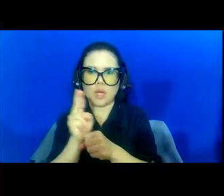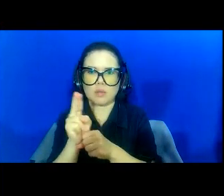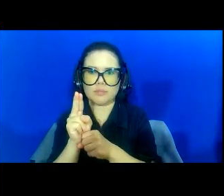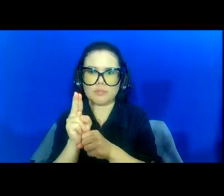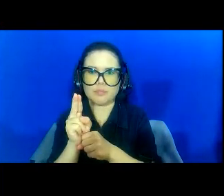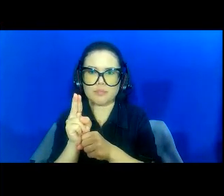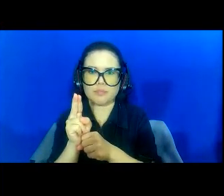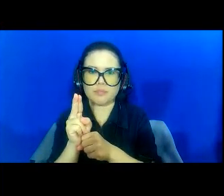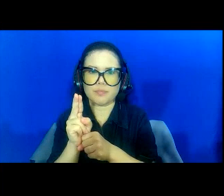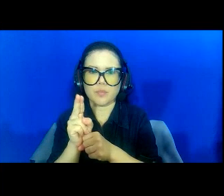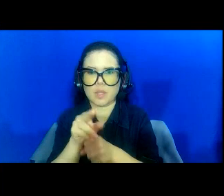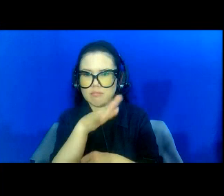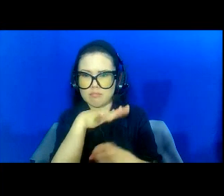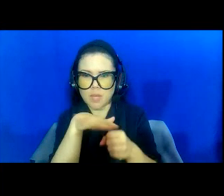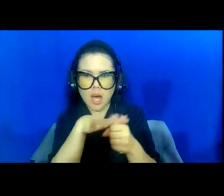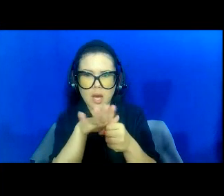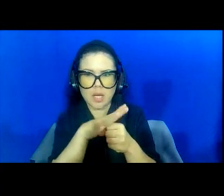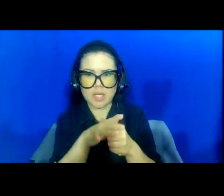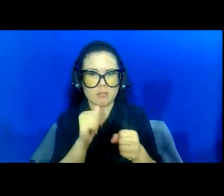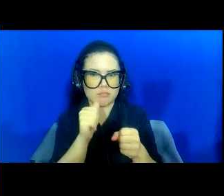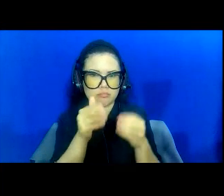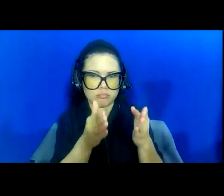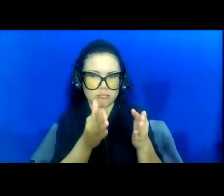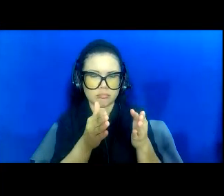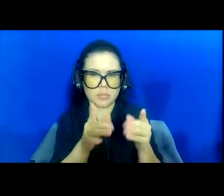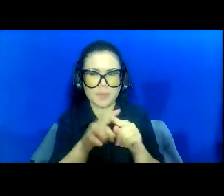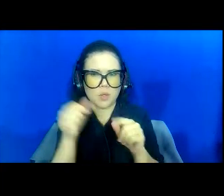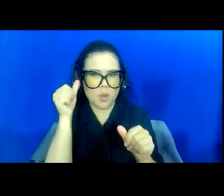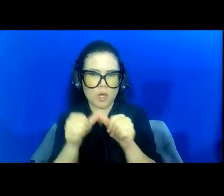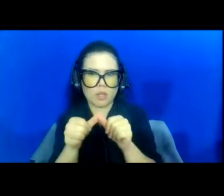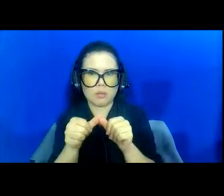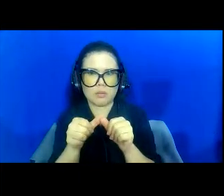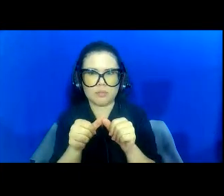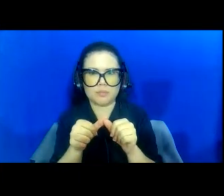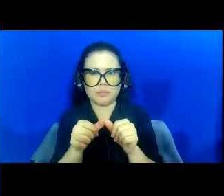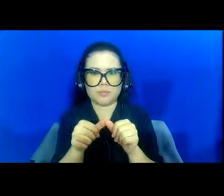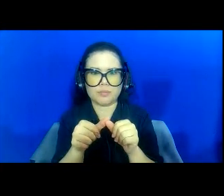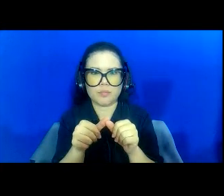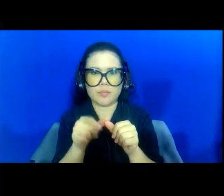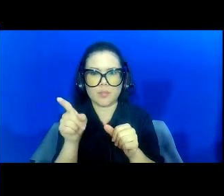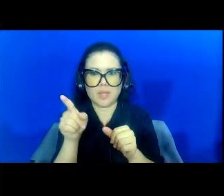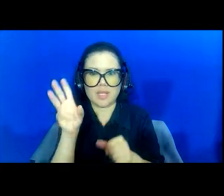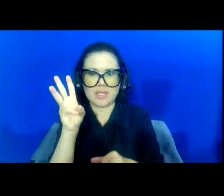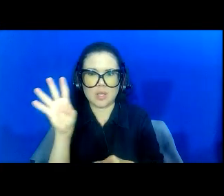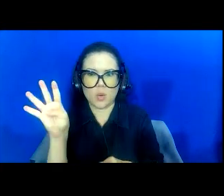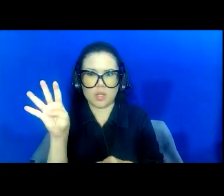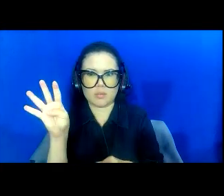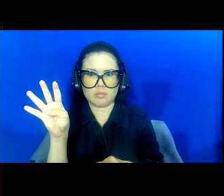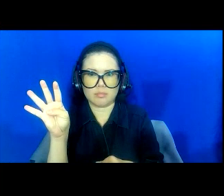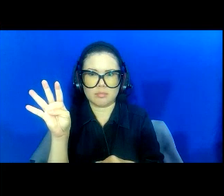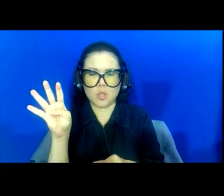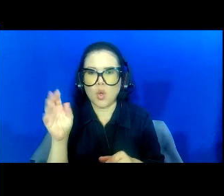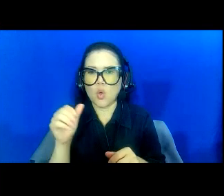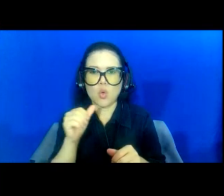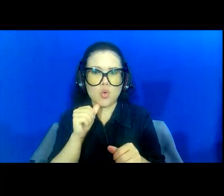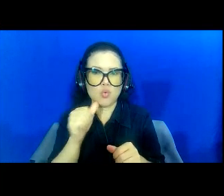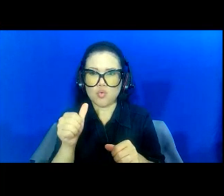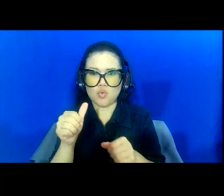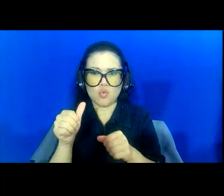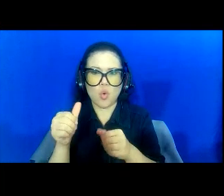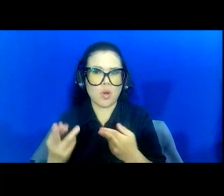sin impactar. Pero también acá, recuerden que acá estamos teniendo las 64, aquí no estamos colocando las que se recomendaron.